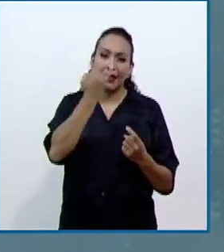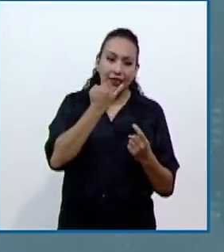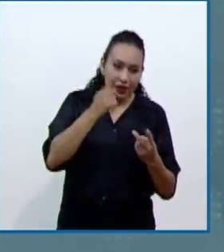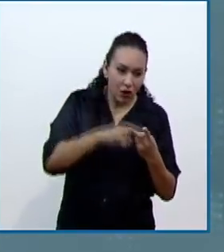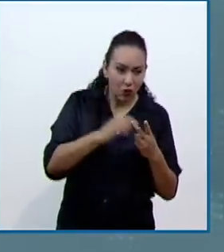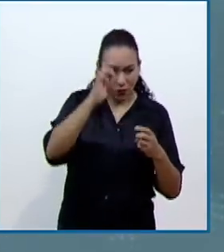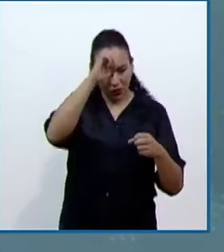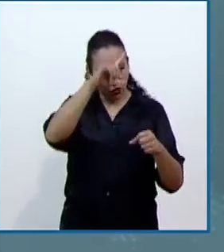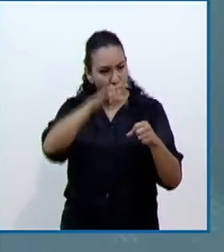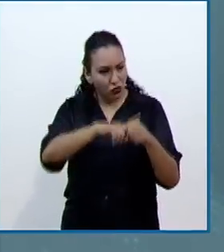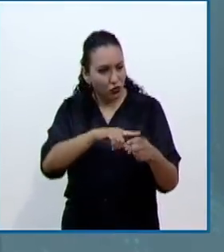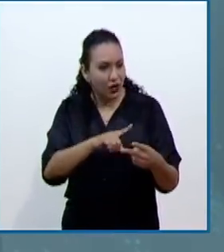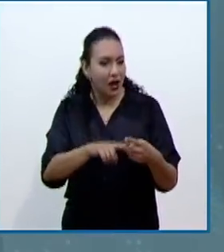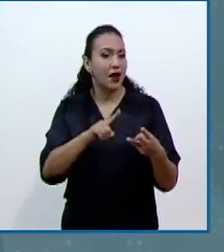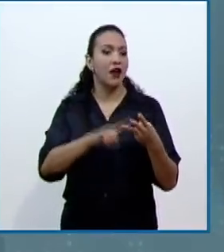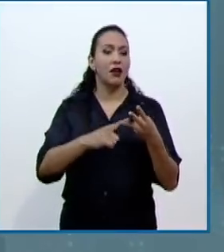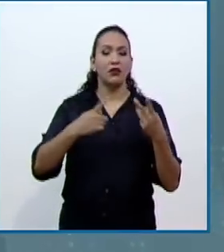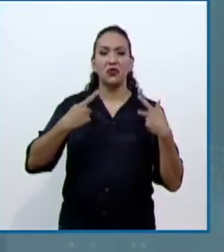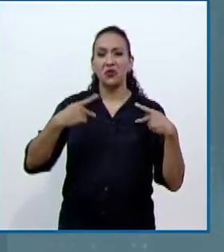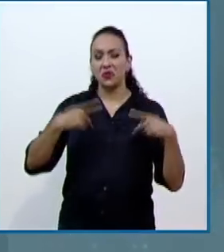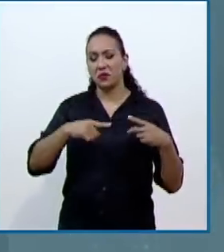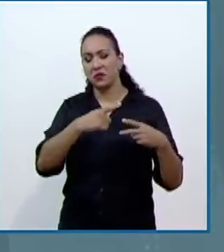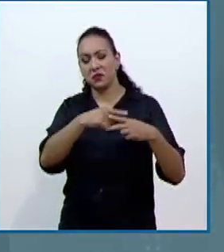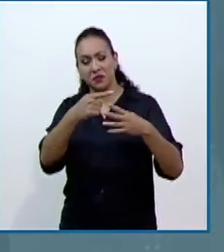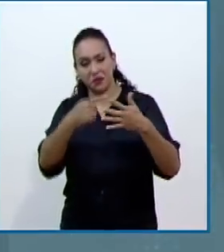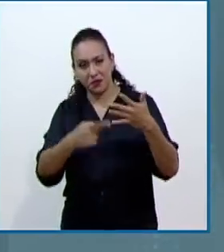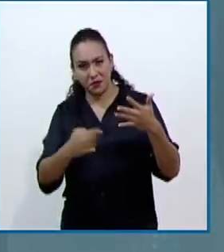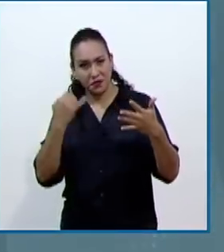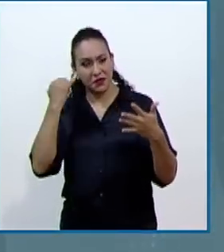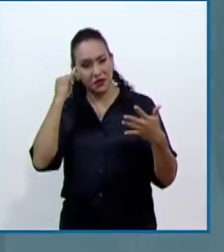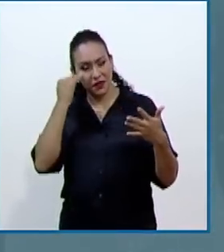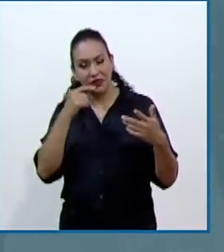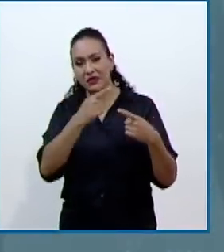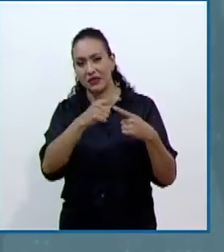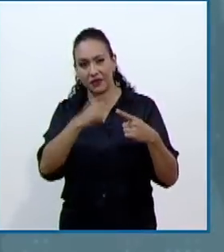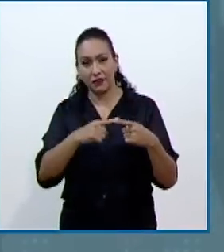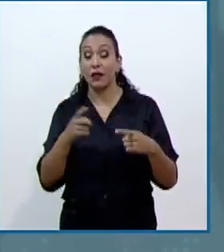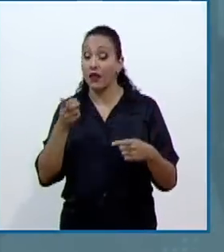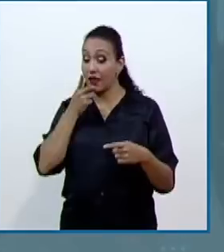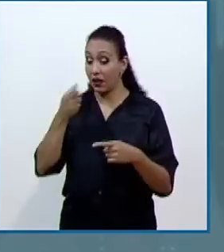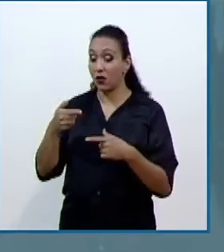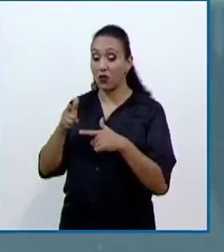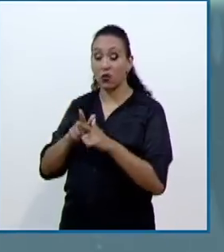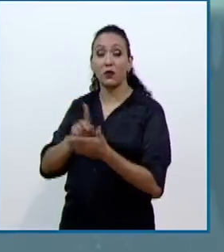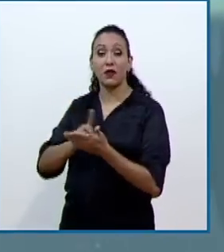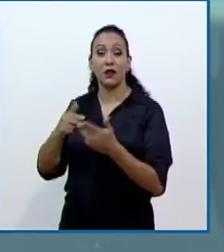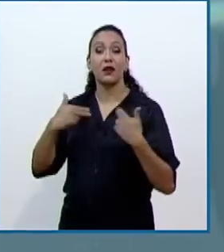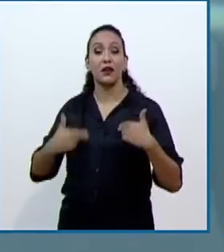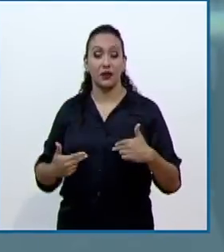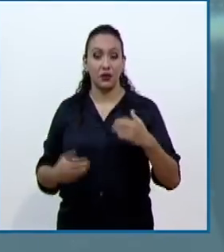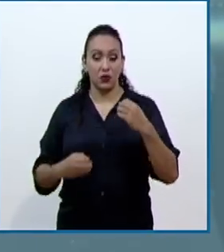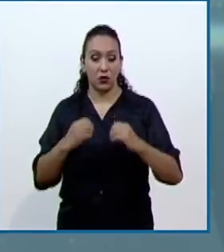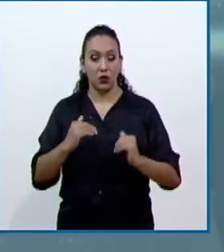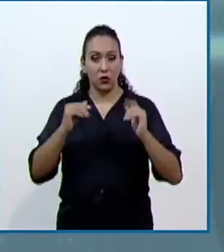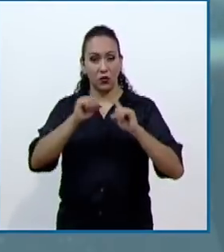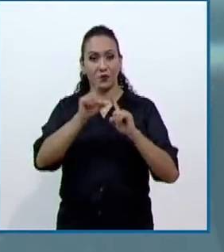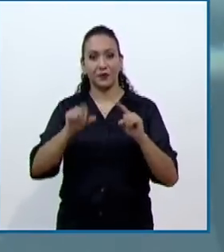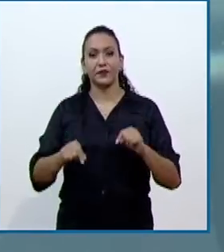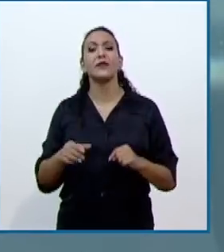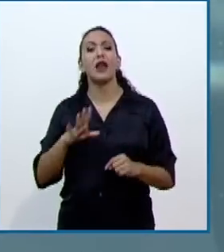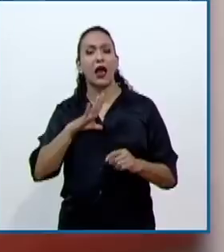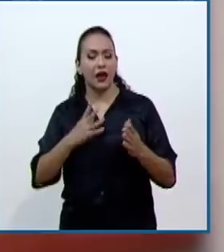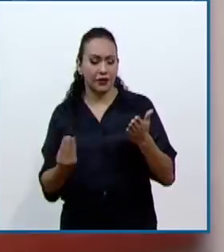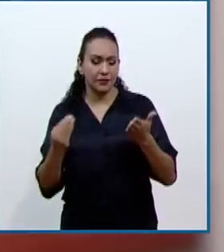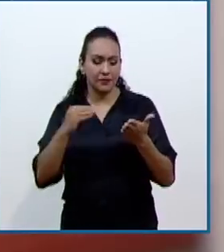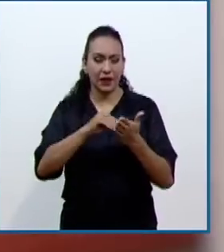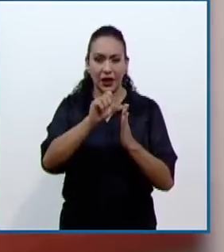condición social, explicó la Unidad General de Conocimiento Científico y Derechos Humanos de la Suprema Corte. Se encuentran establecidas